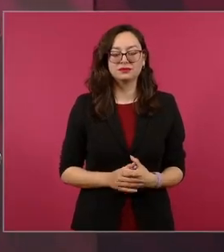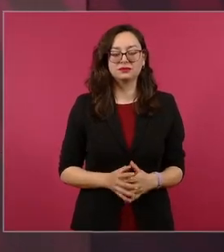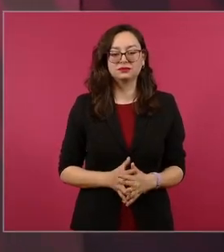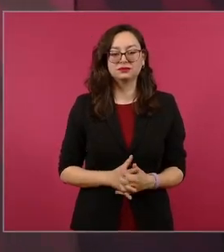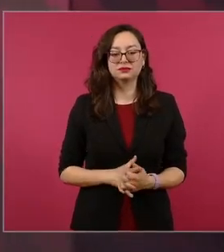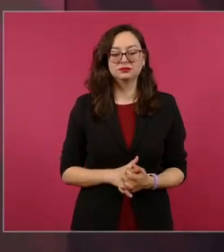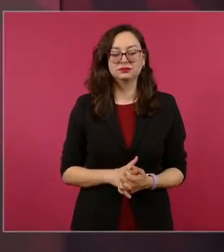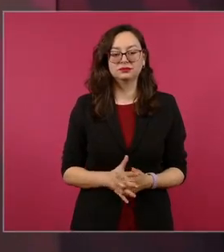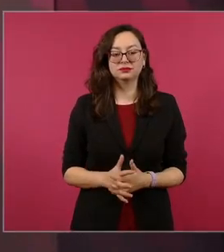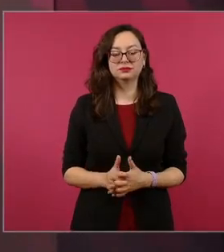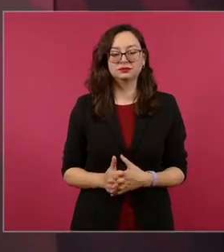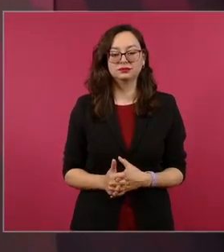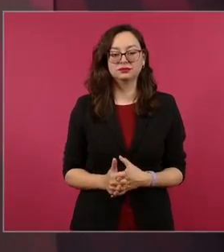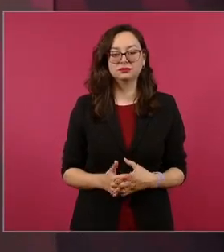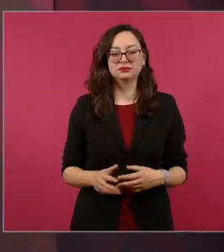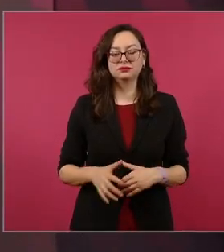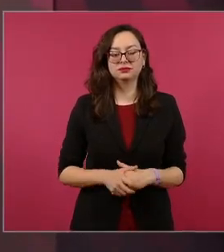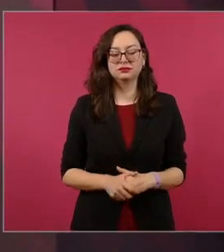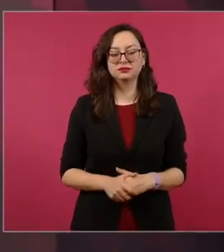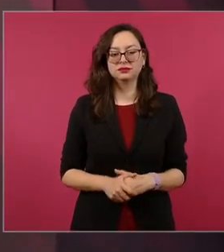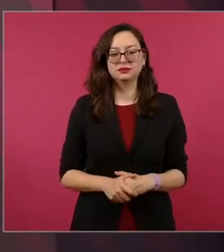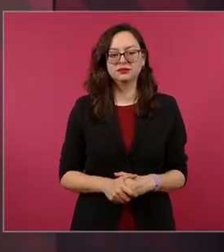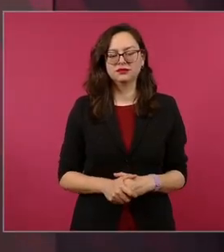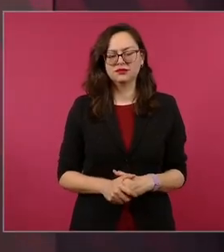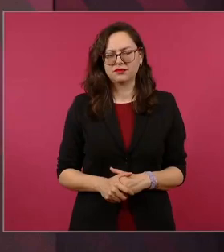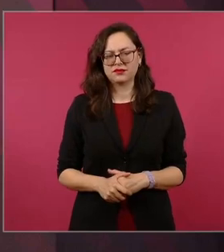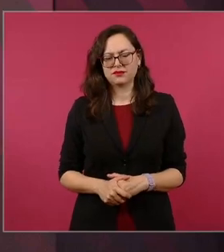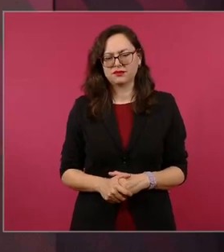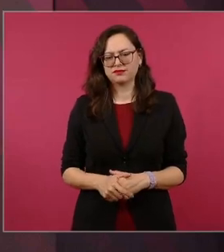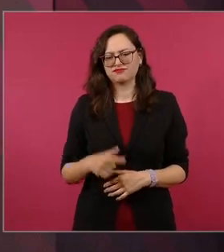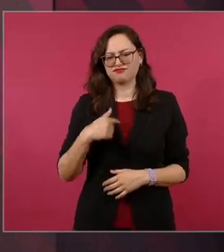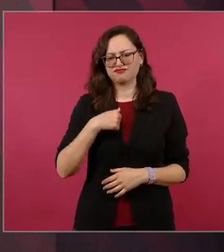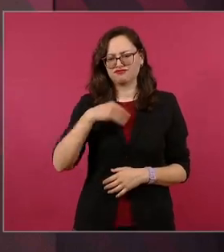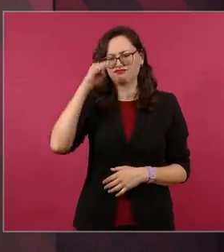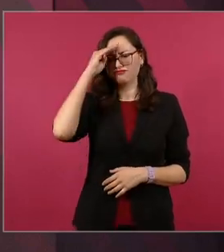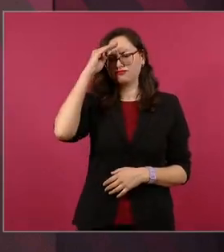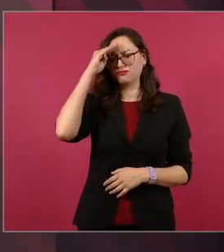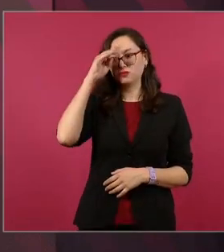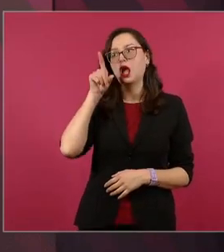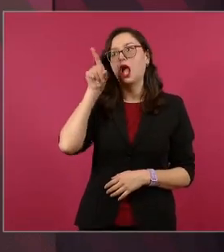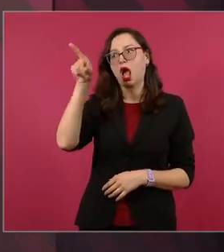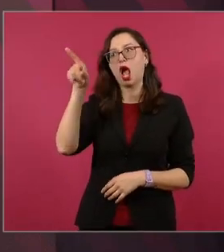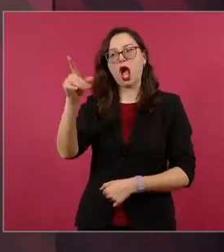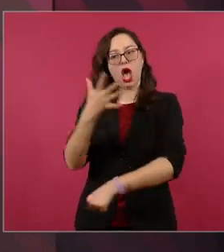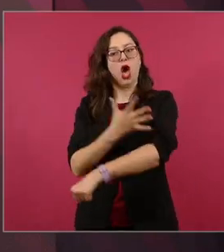tenemos que ir a buscar la honestidad a Dinamarca. No,